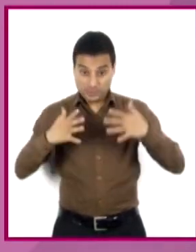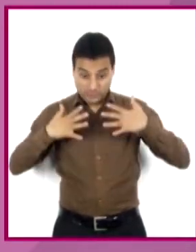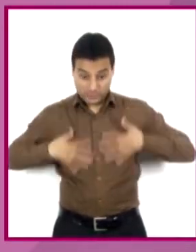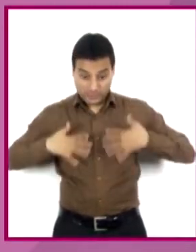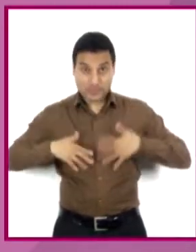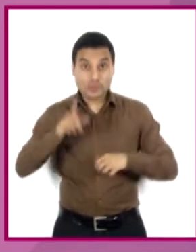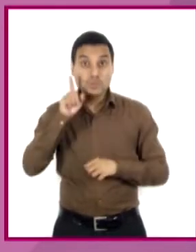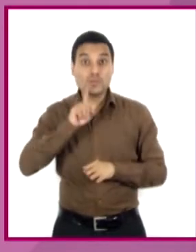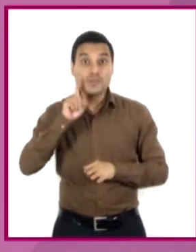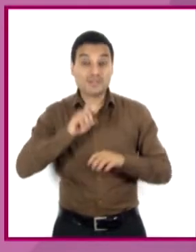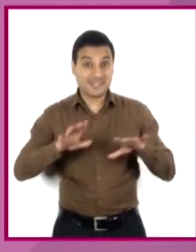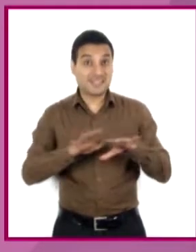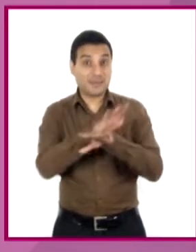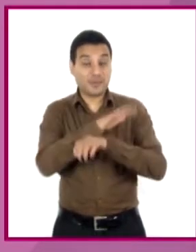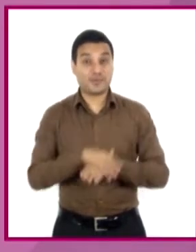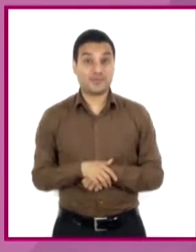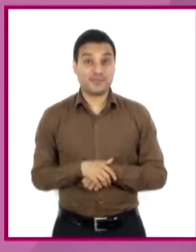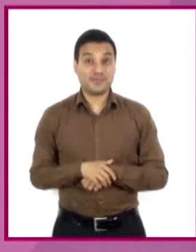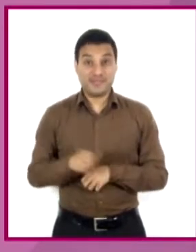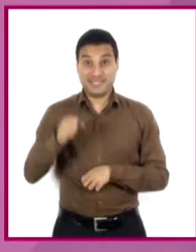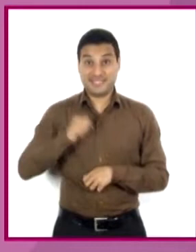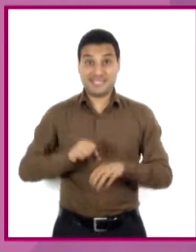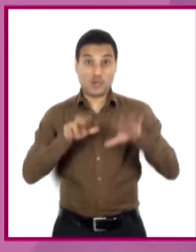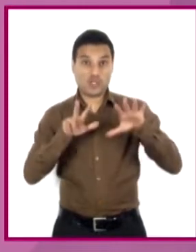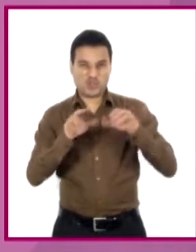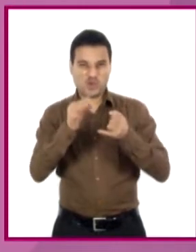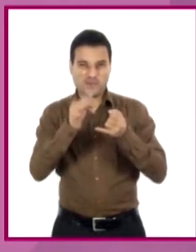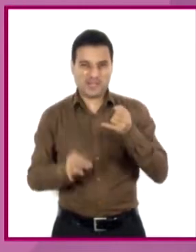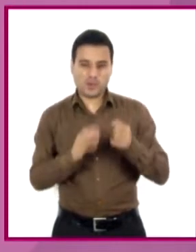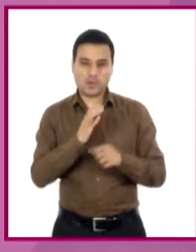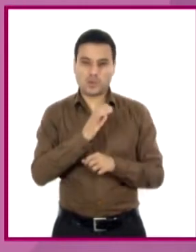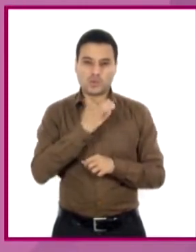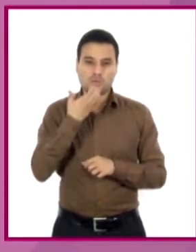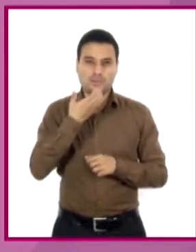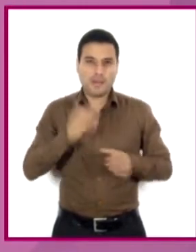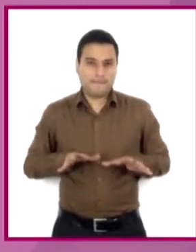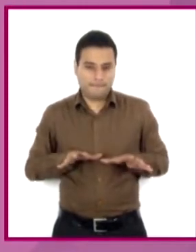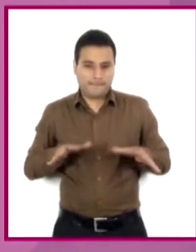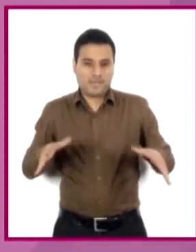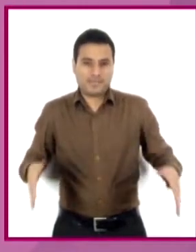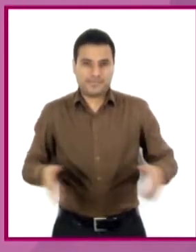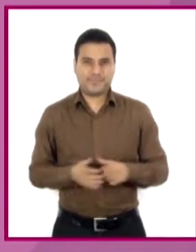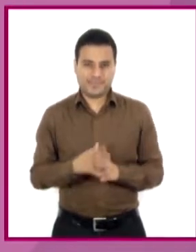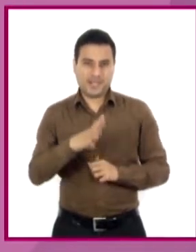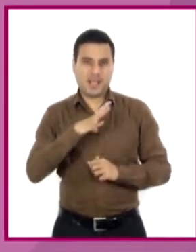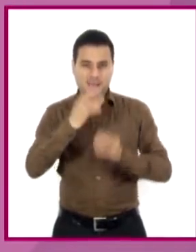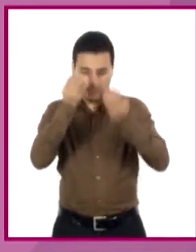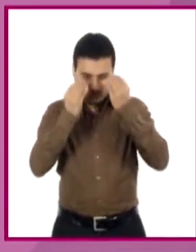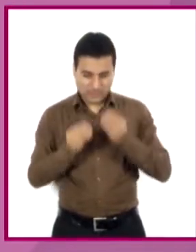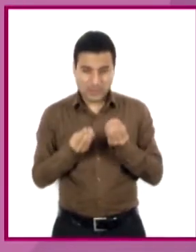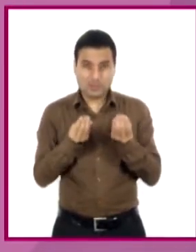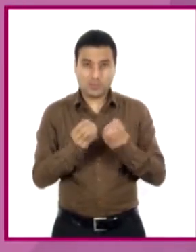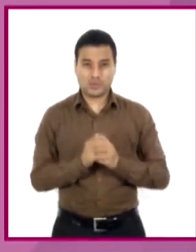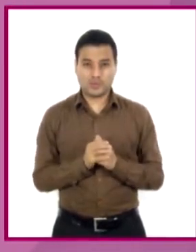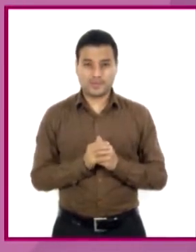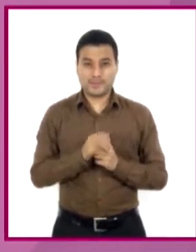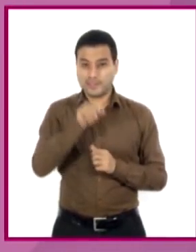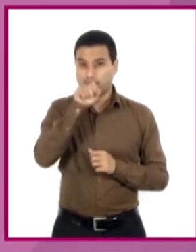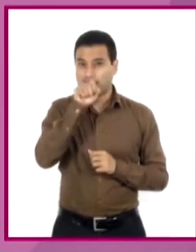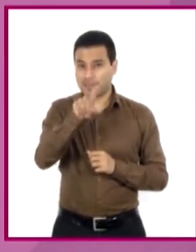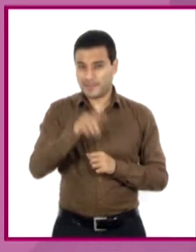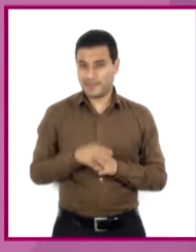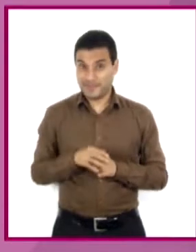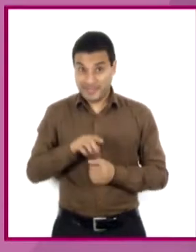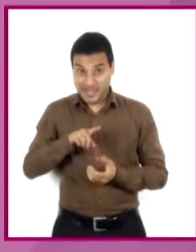mujeres? A finales del siglo XVIII se usaban vestidos amplios con gran número de adornos. Debajo de ellos, las mujeres